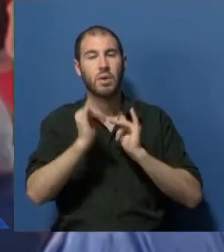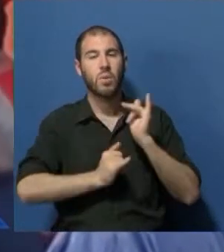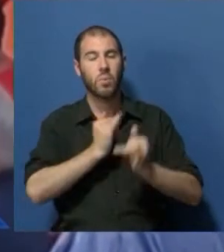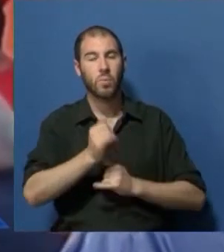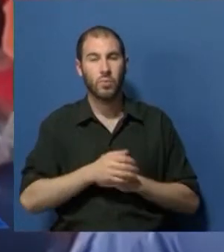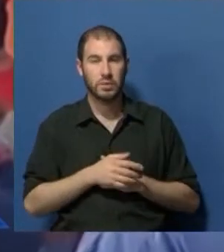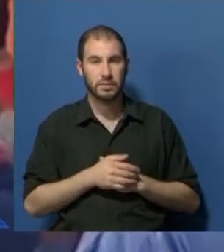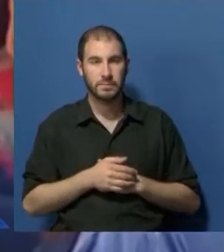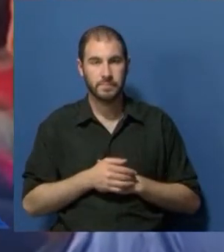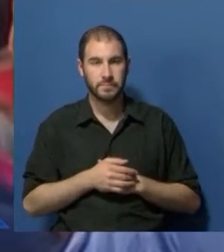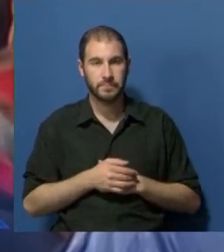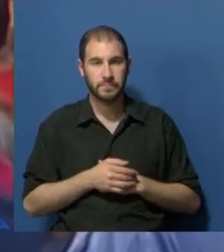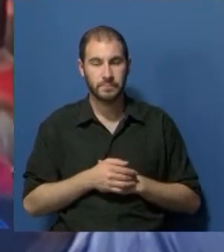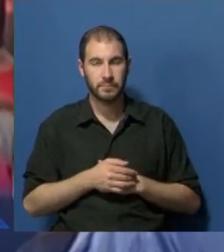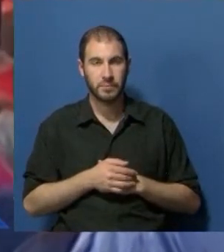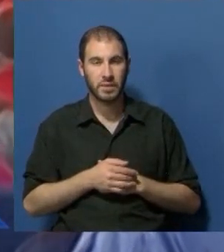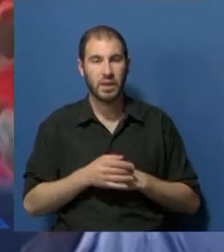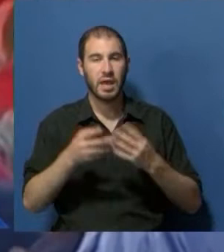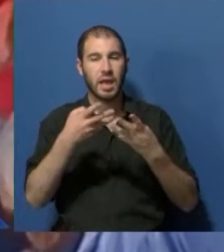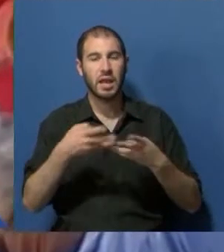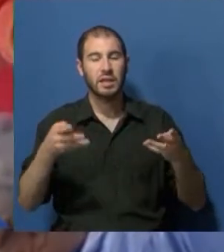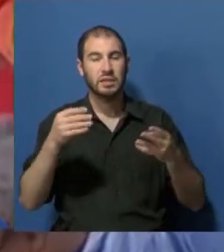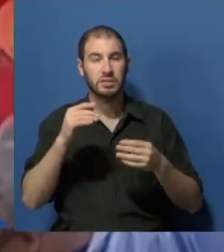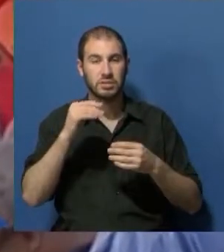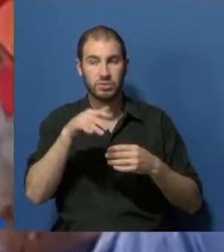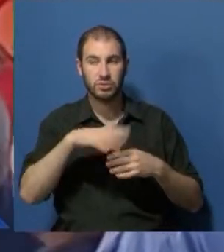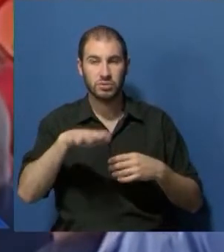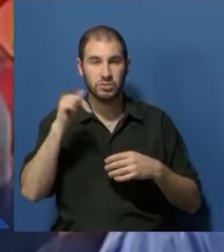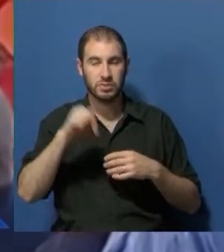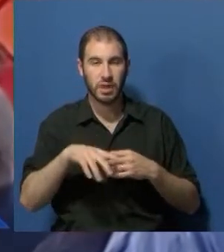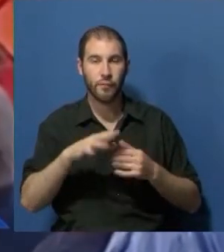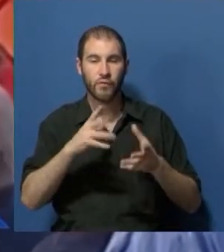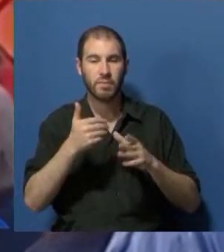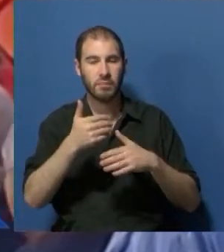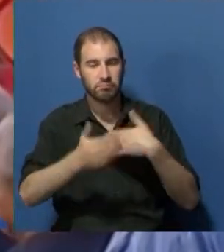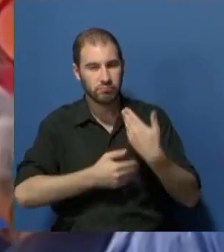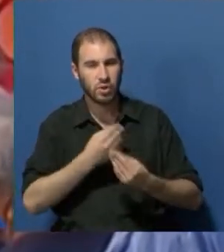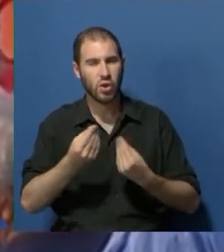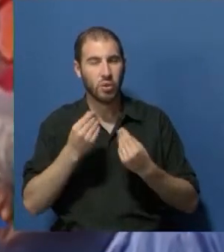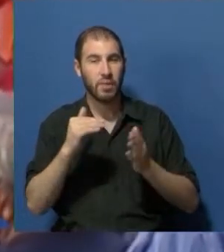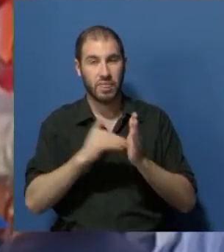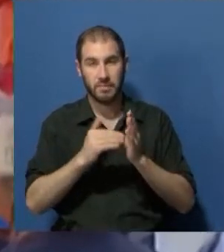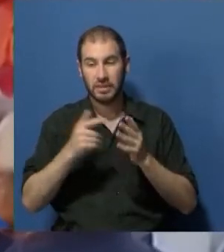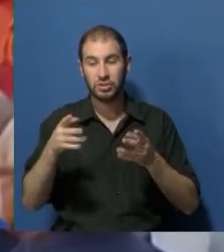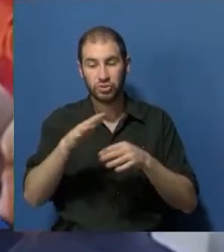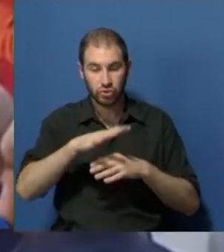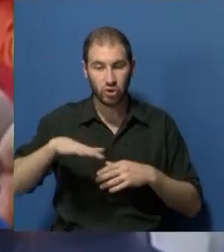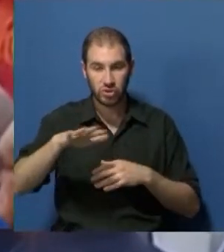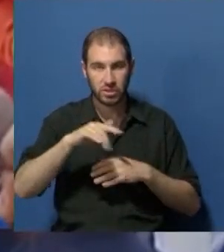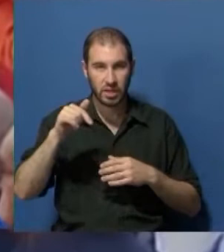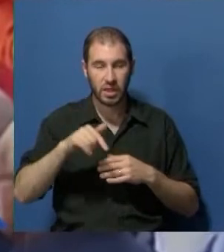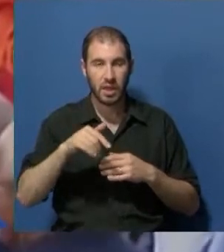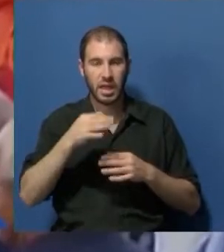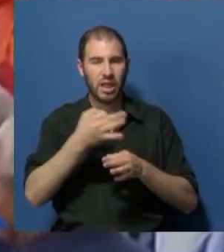acerca de las redes sociales y todo, cómo va generando, según él, una sociedad